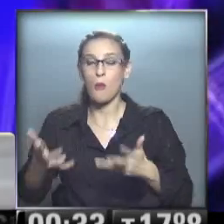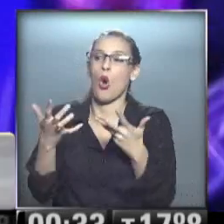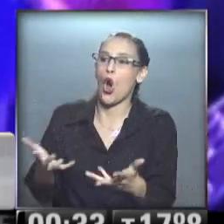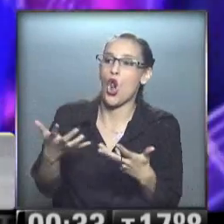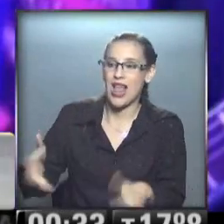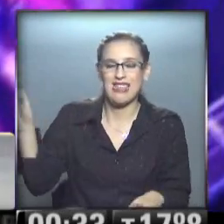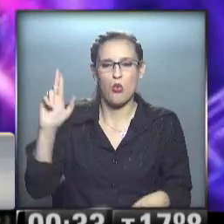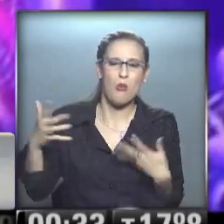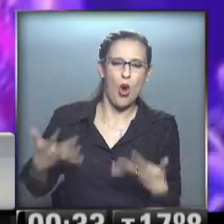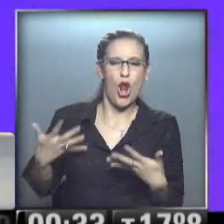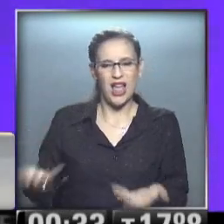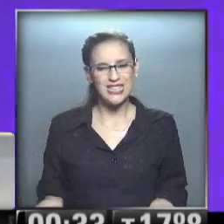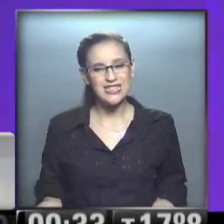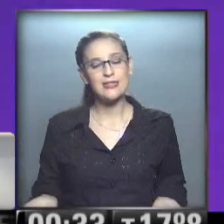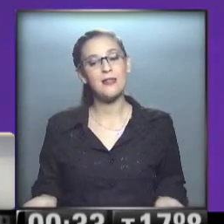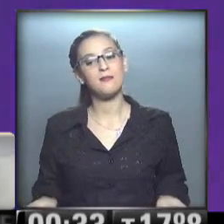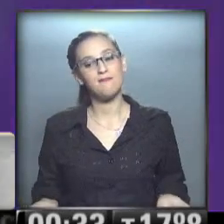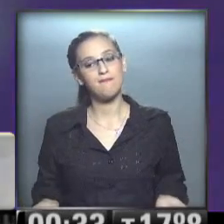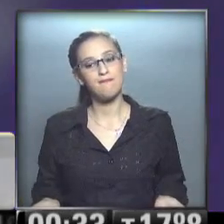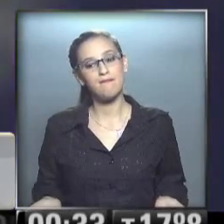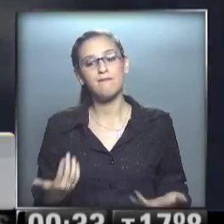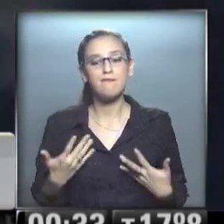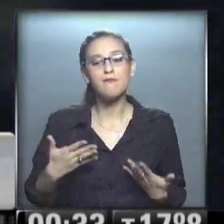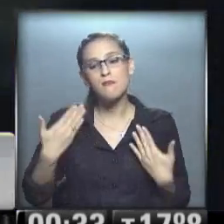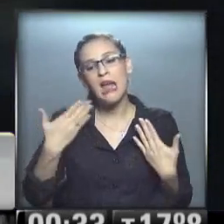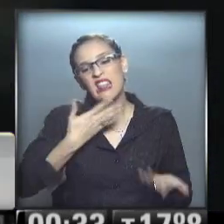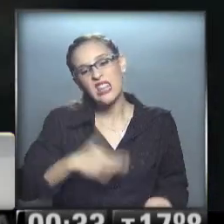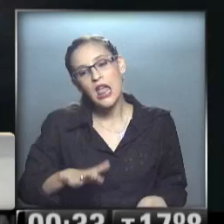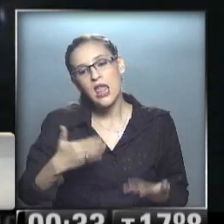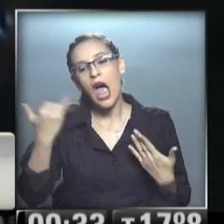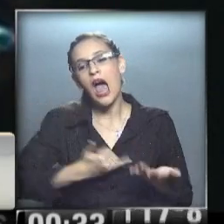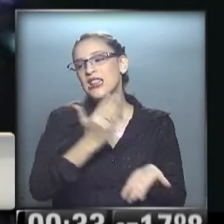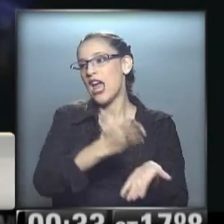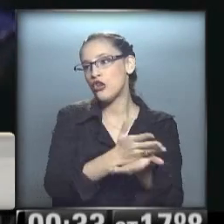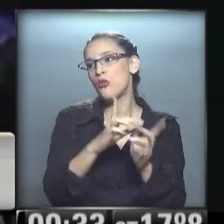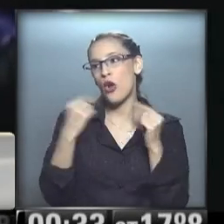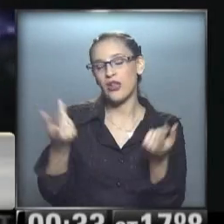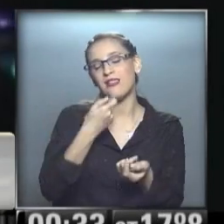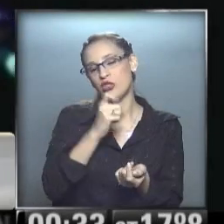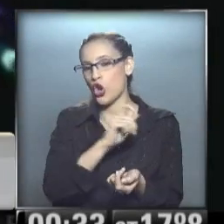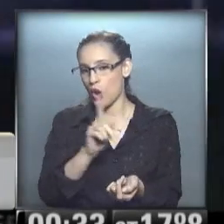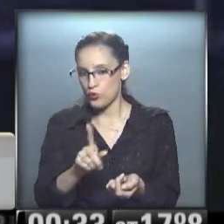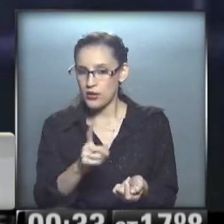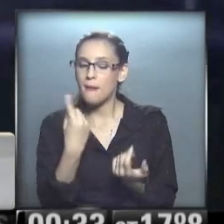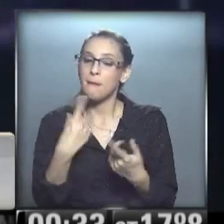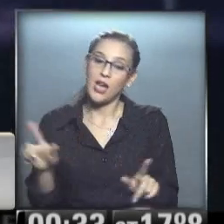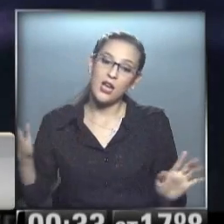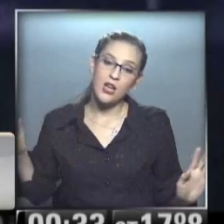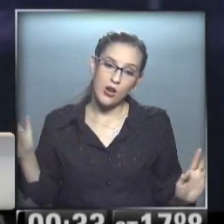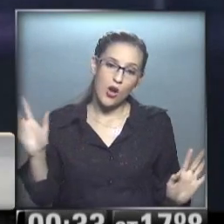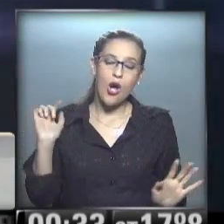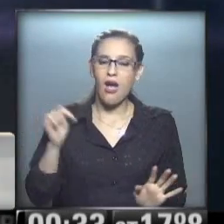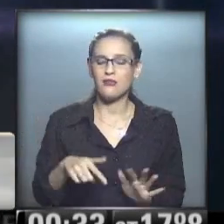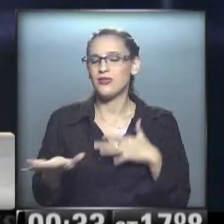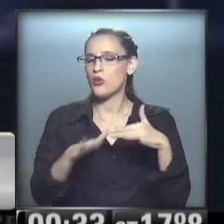unos decibeles un pico más arriba, por ahí, bueno, tiene derecho a quejarse si quiere. De todas maneras, será algo